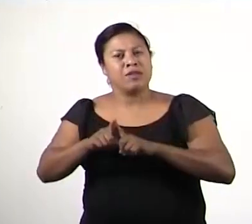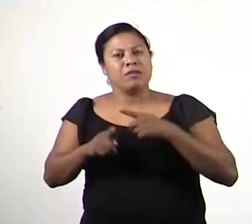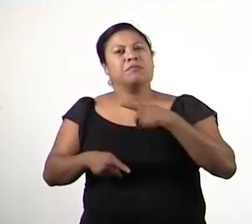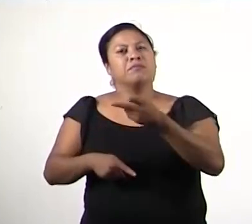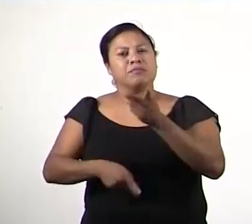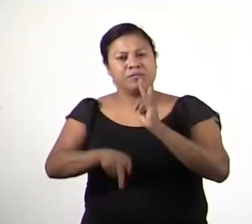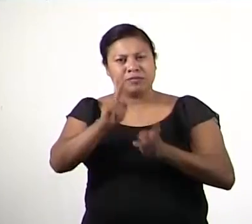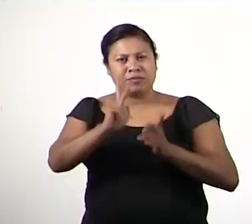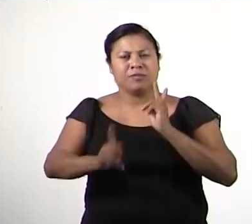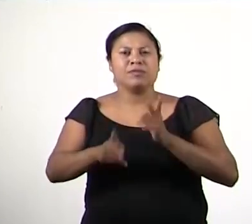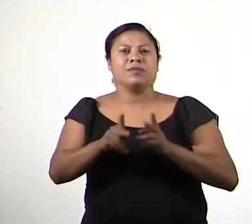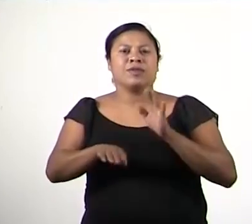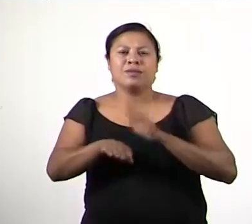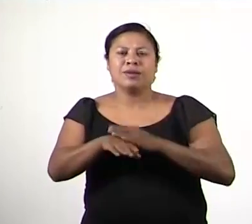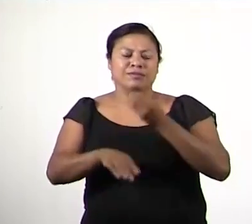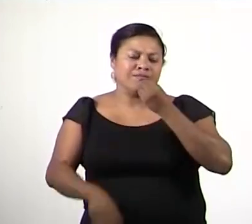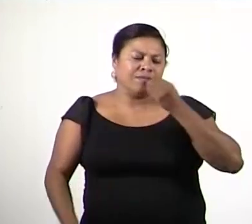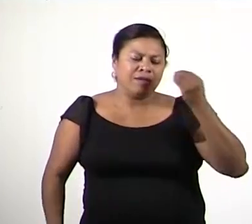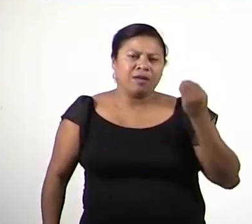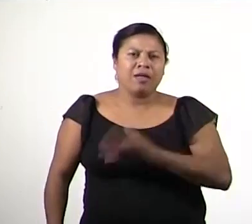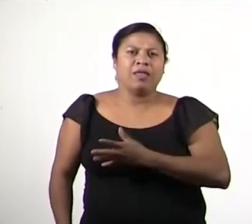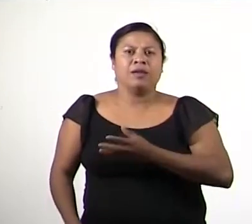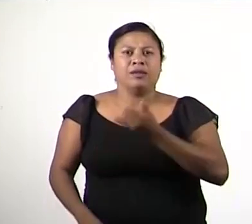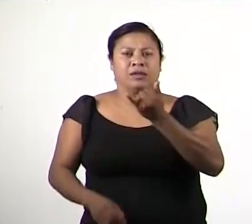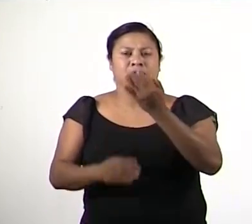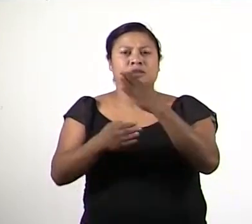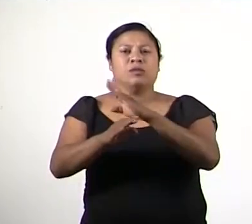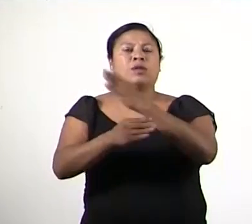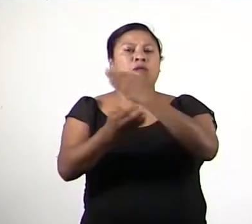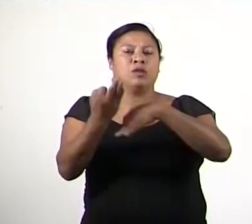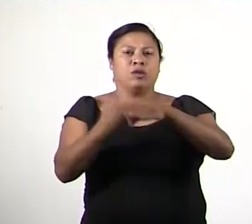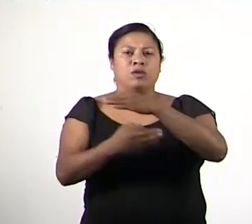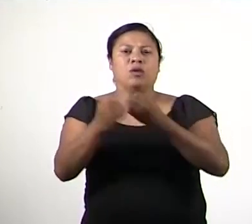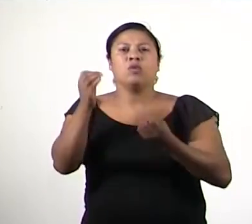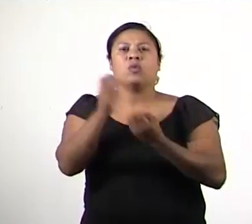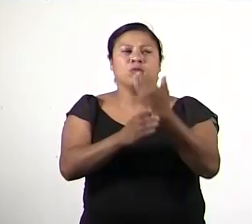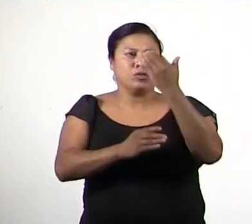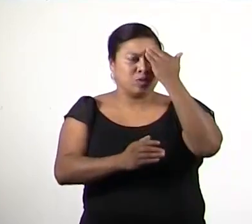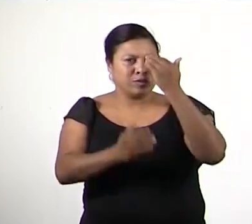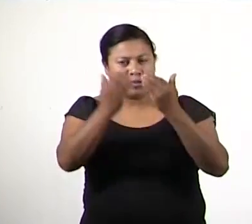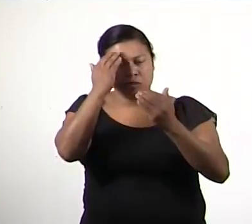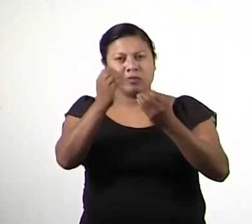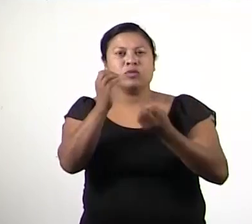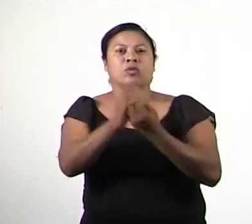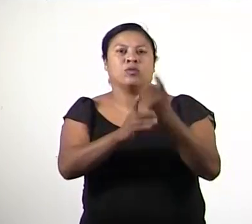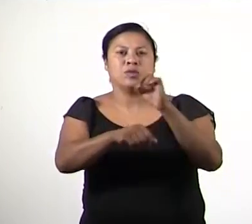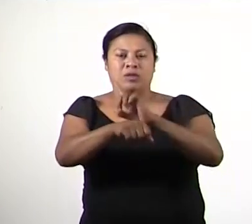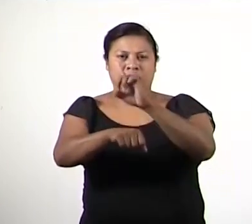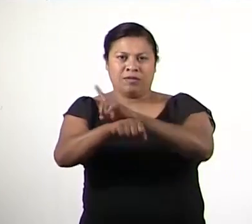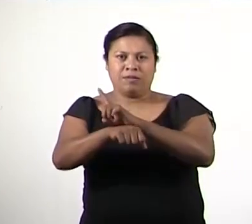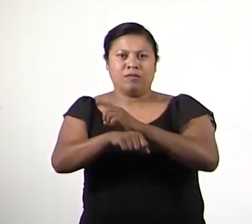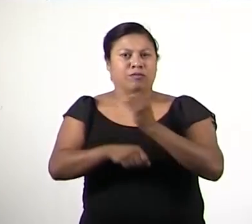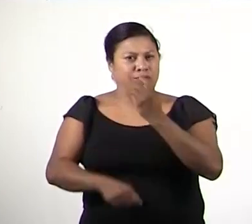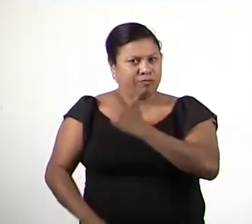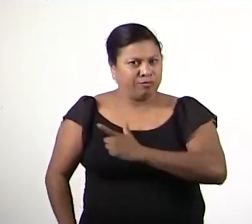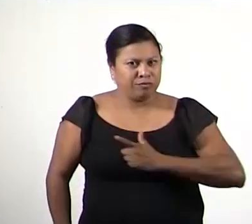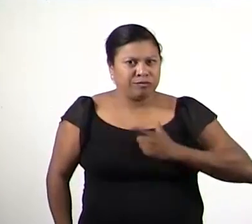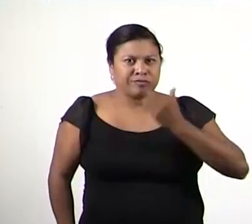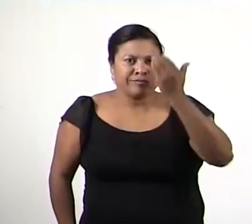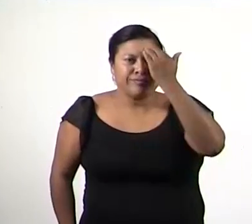manera más padre y sobre todo encontrando nuevos conocimientos todos los días. Es un gusto